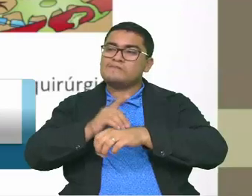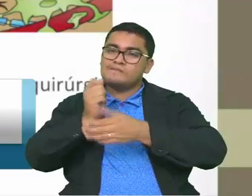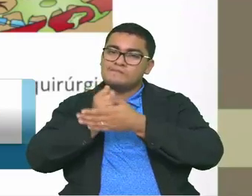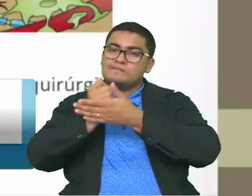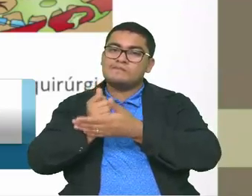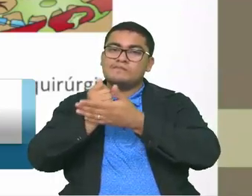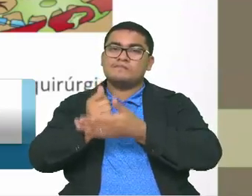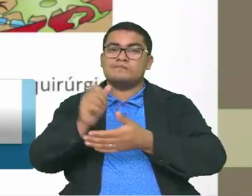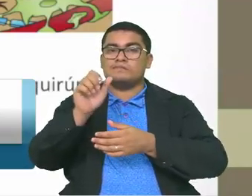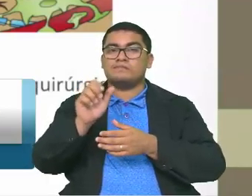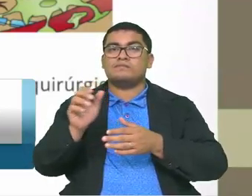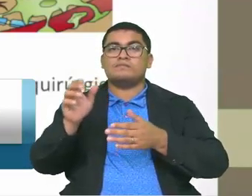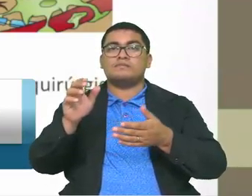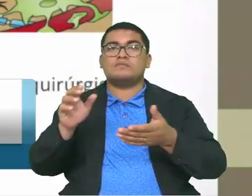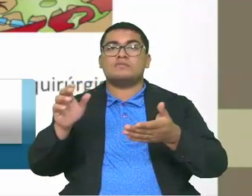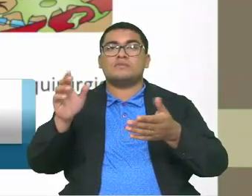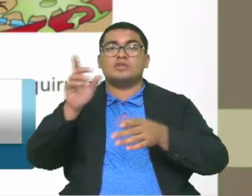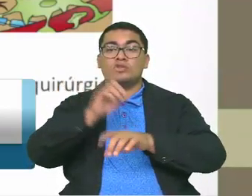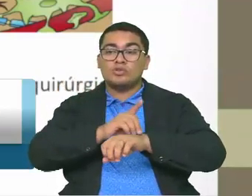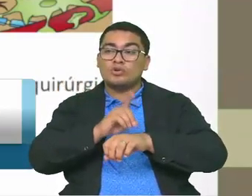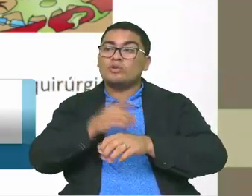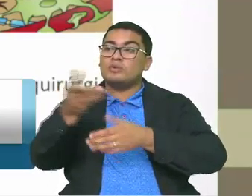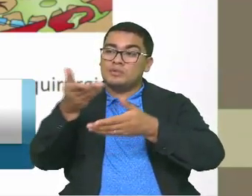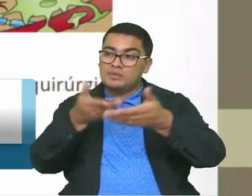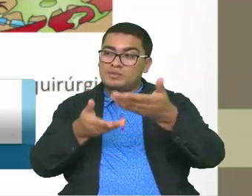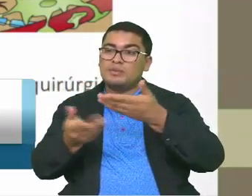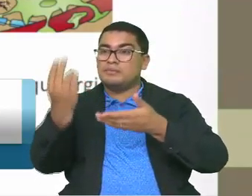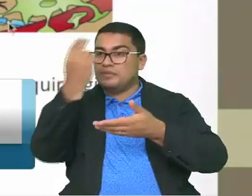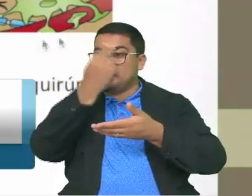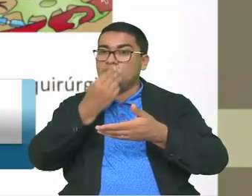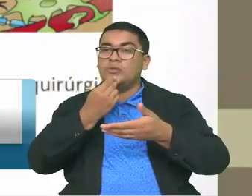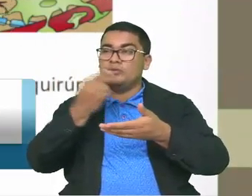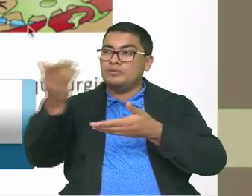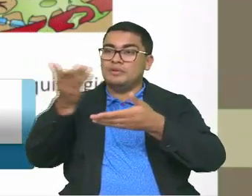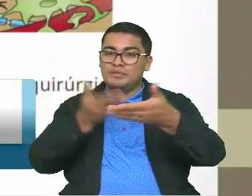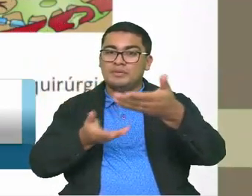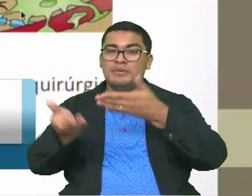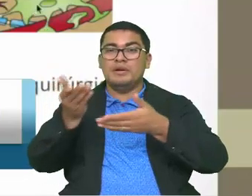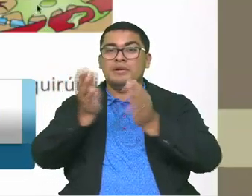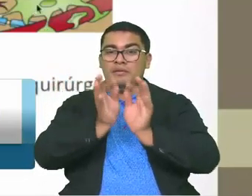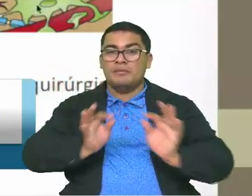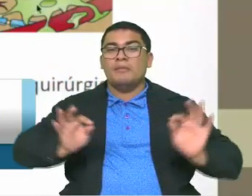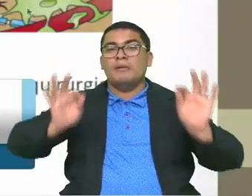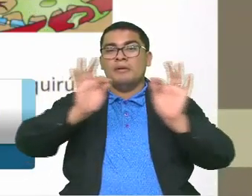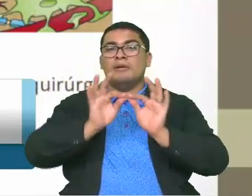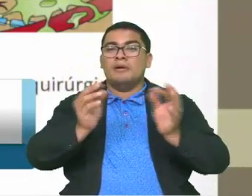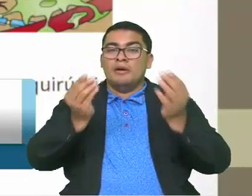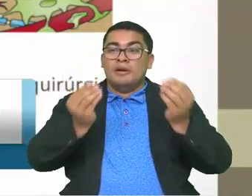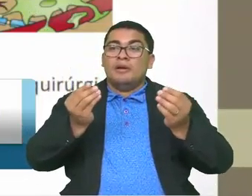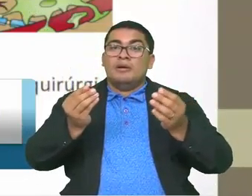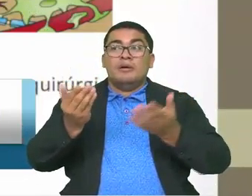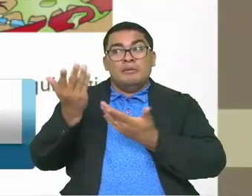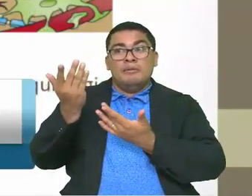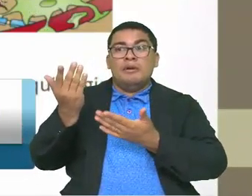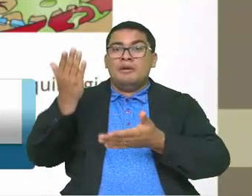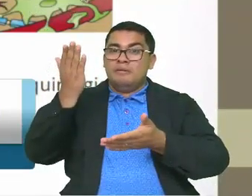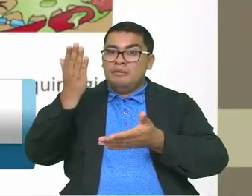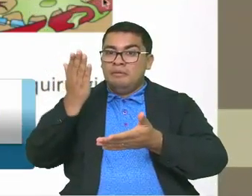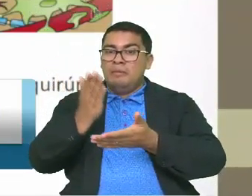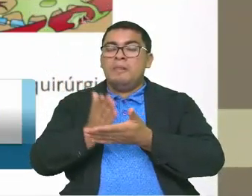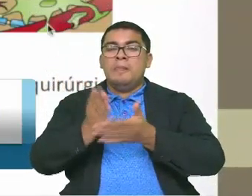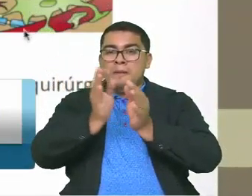chispita, como algo resplandeciente. Entonces, estas son prácticamente las características que nosotros vamos tomando en consideración